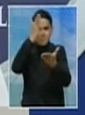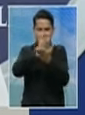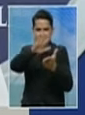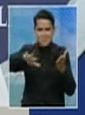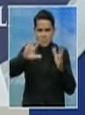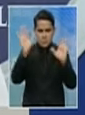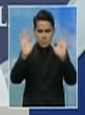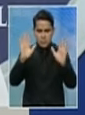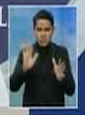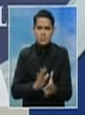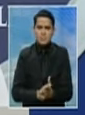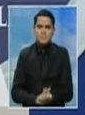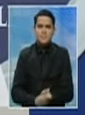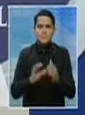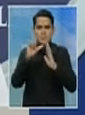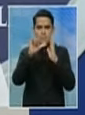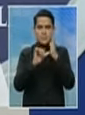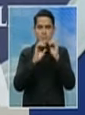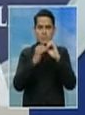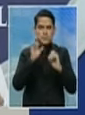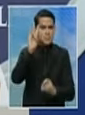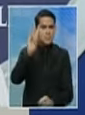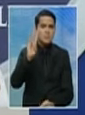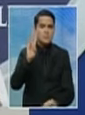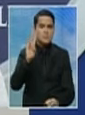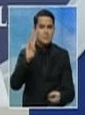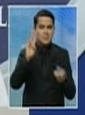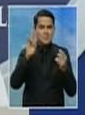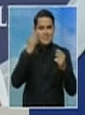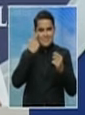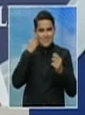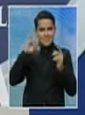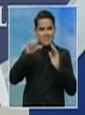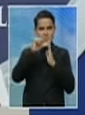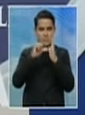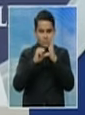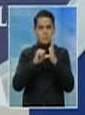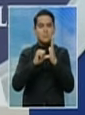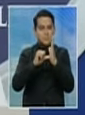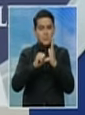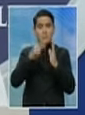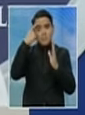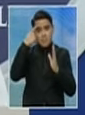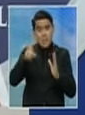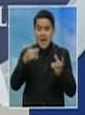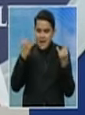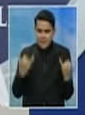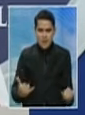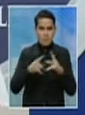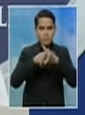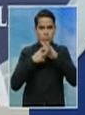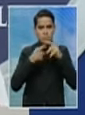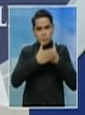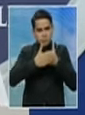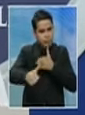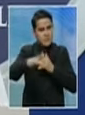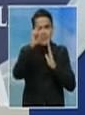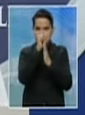defensa. Artículo 7. Los presentes decretos ejecutivos son de ejecución inmediata y